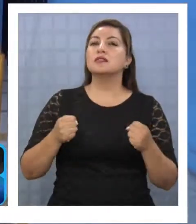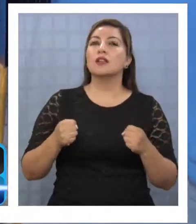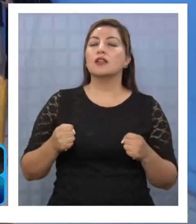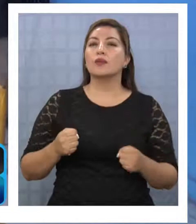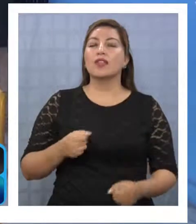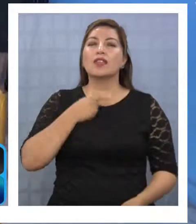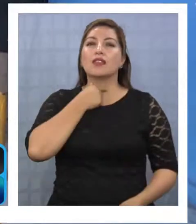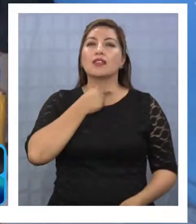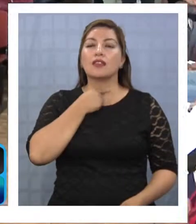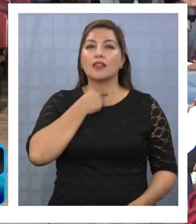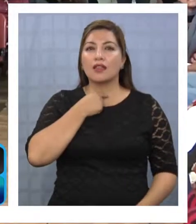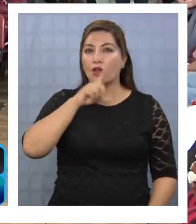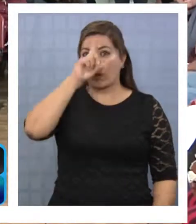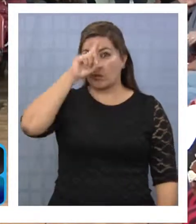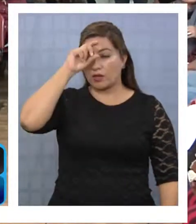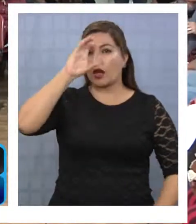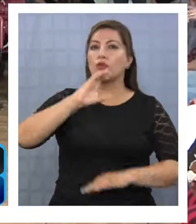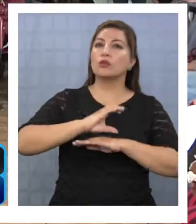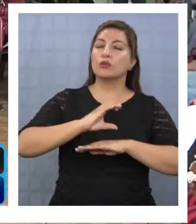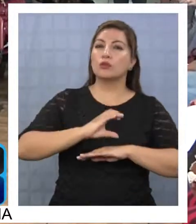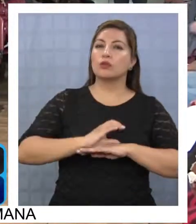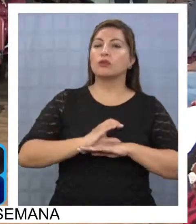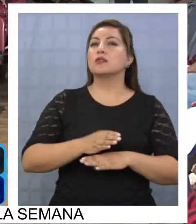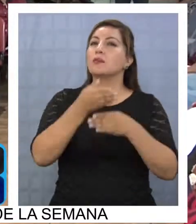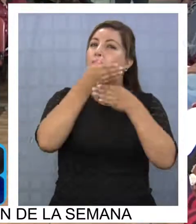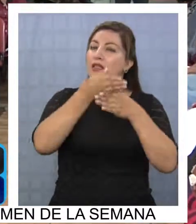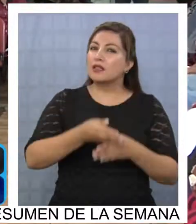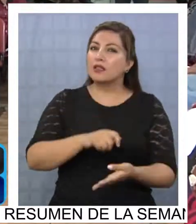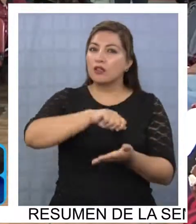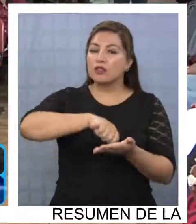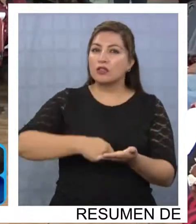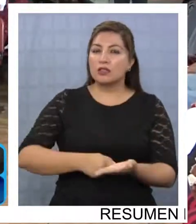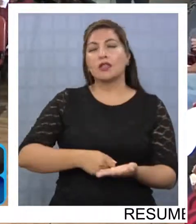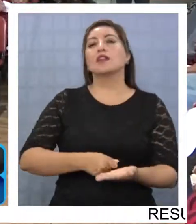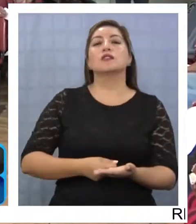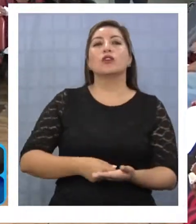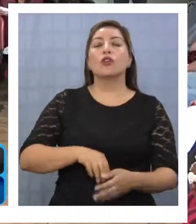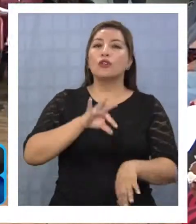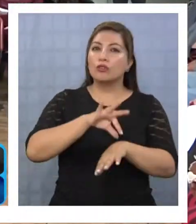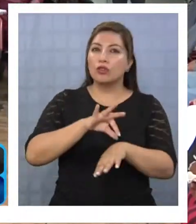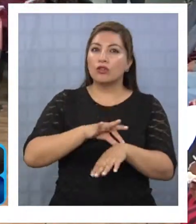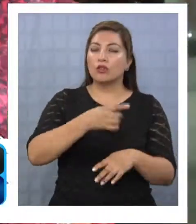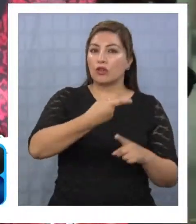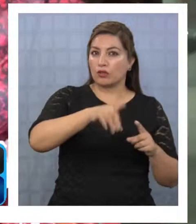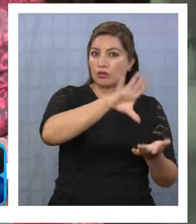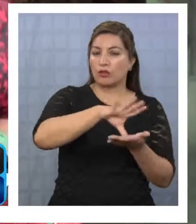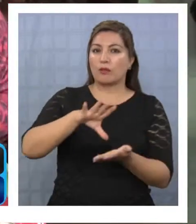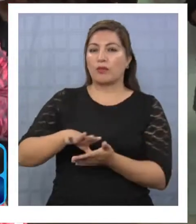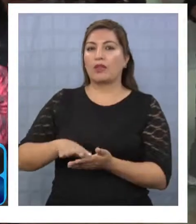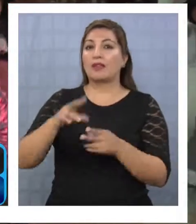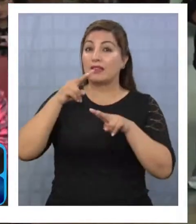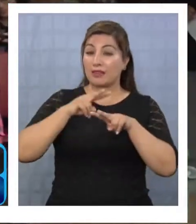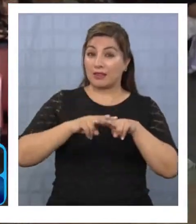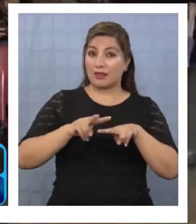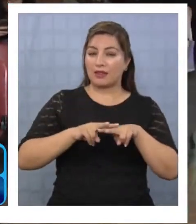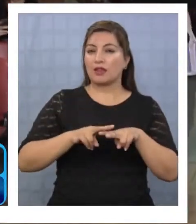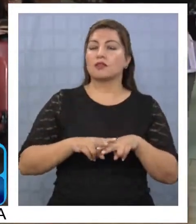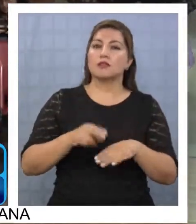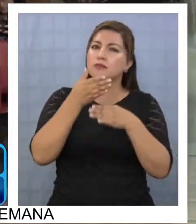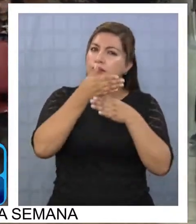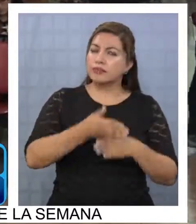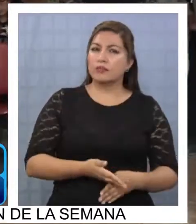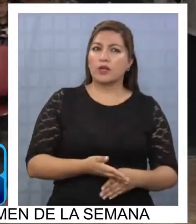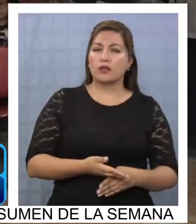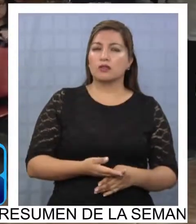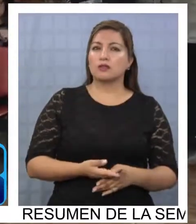los hospitales y consultorios puedan mantener los contratos de los médicos extranjeros que se desempeñan en estos sin la necesidad